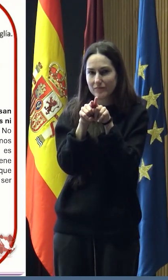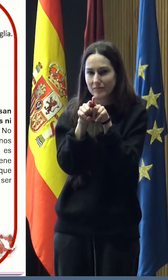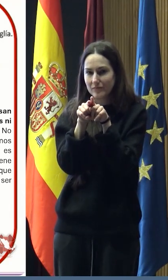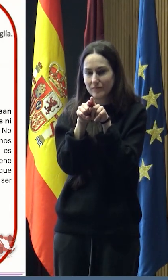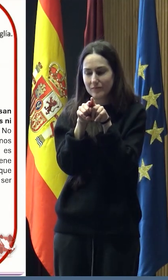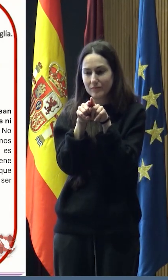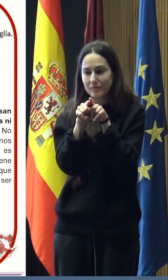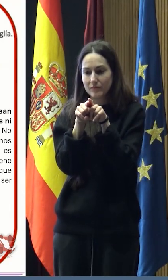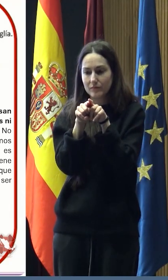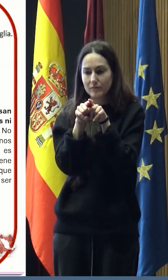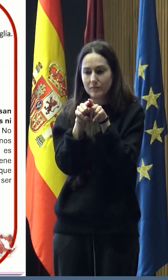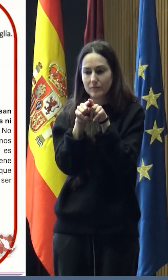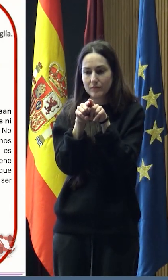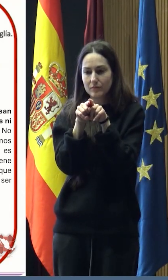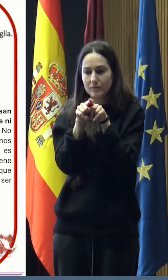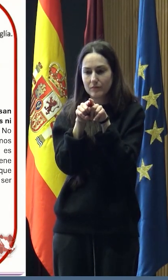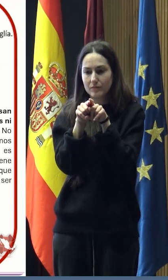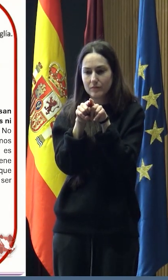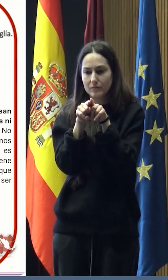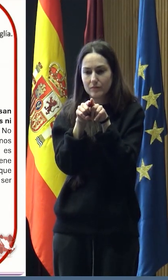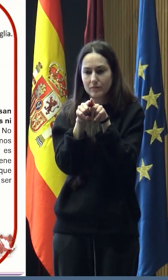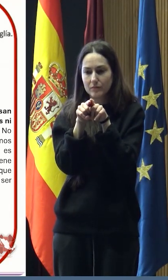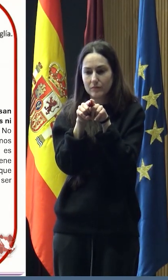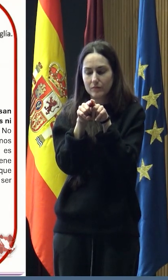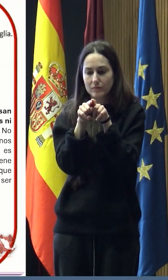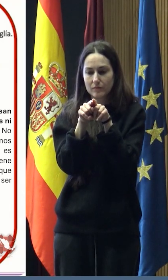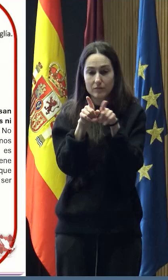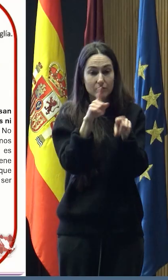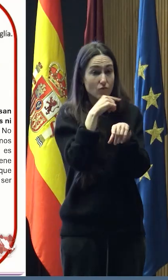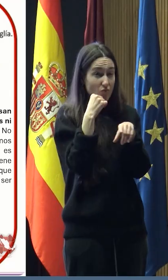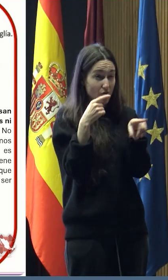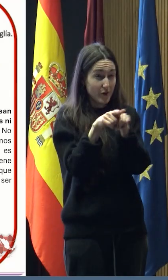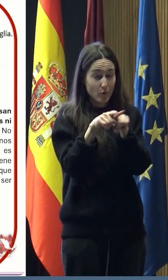Cómo se deriva en una mujer y en un hombre.